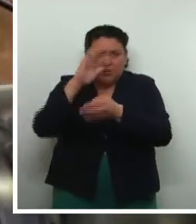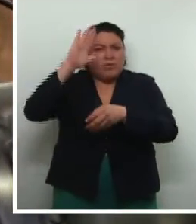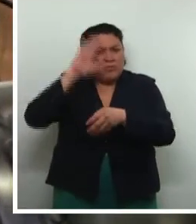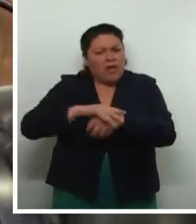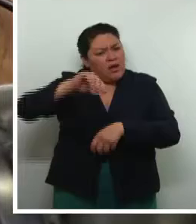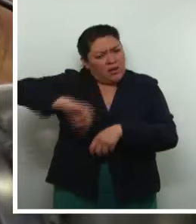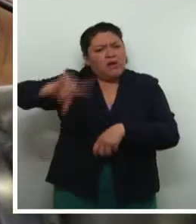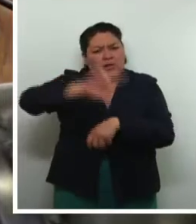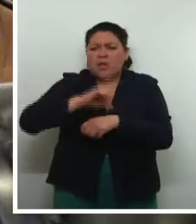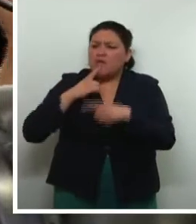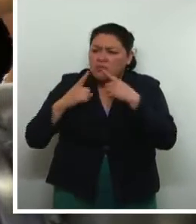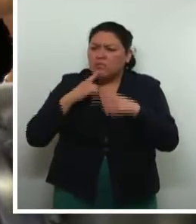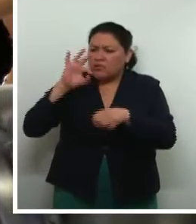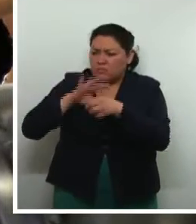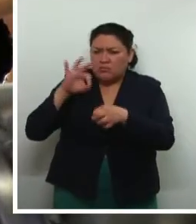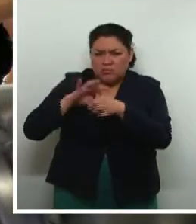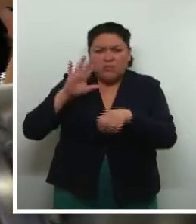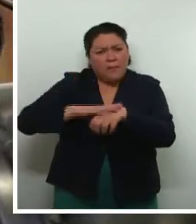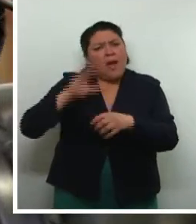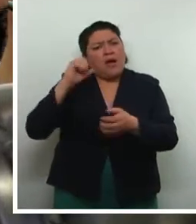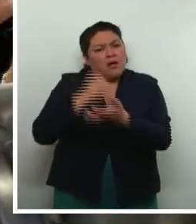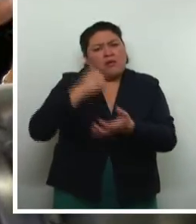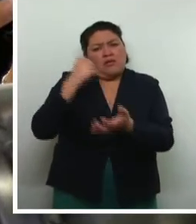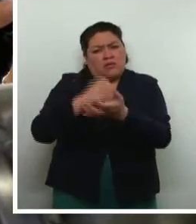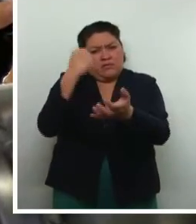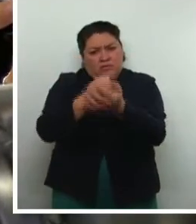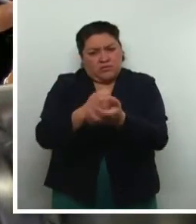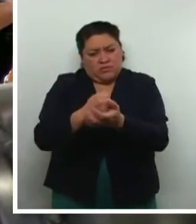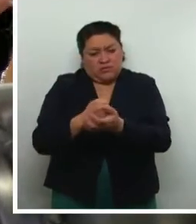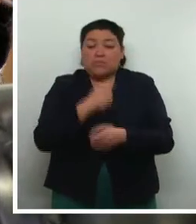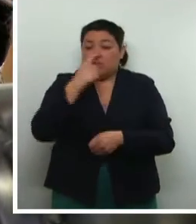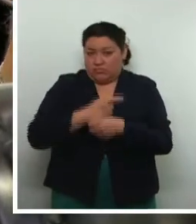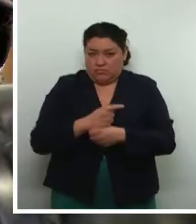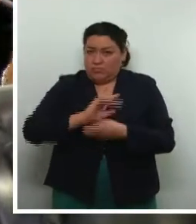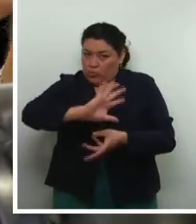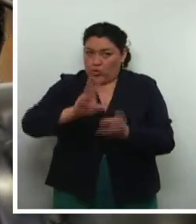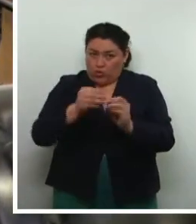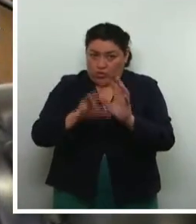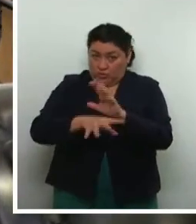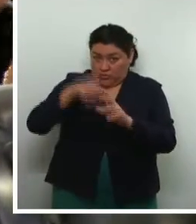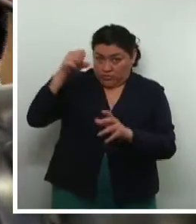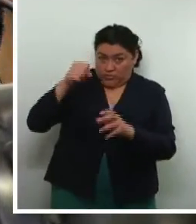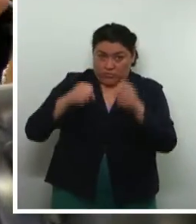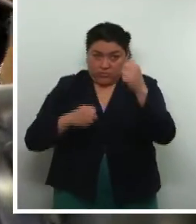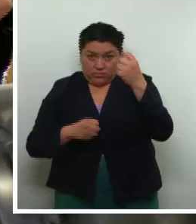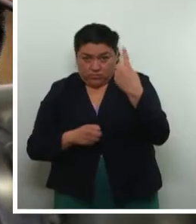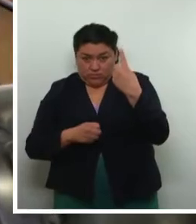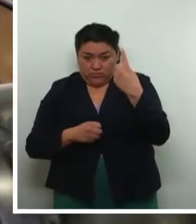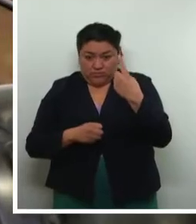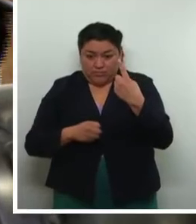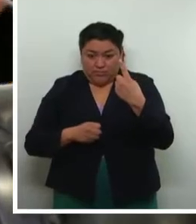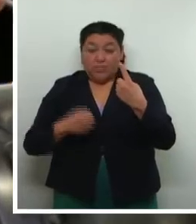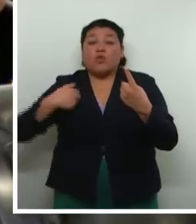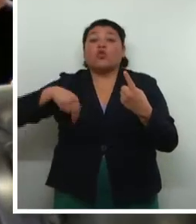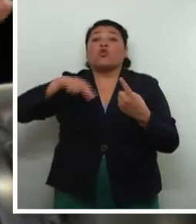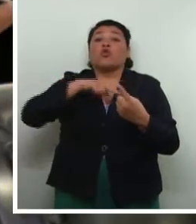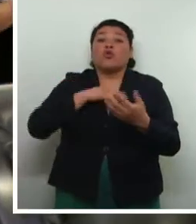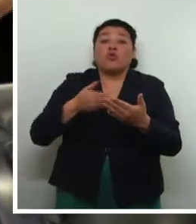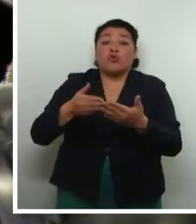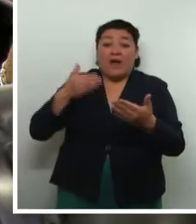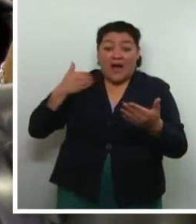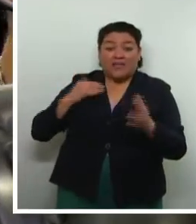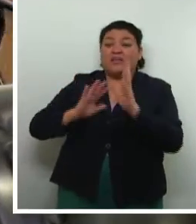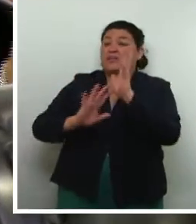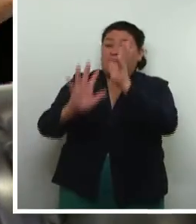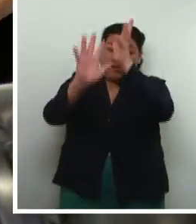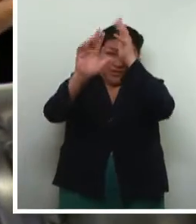caminar hasta este momento. Entonces, primera conclusión, nosotros aprobamos un método